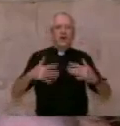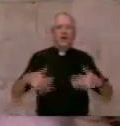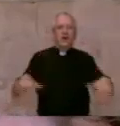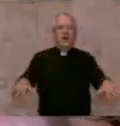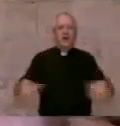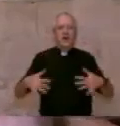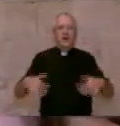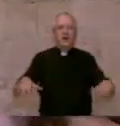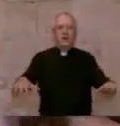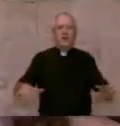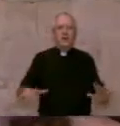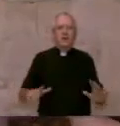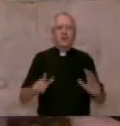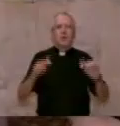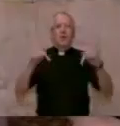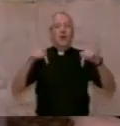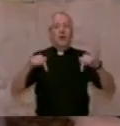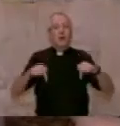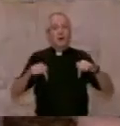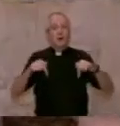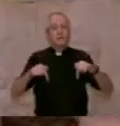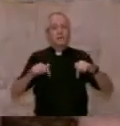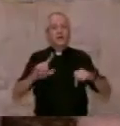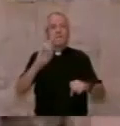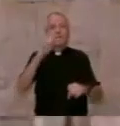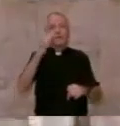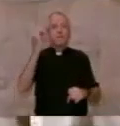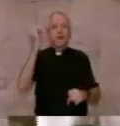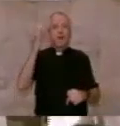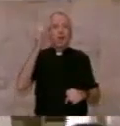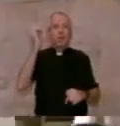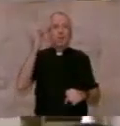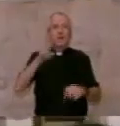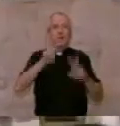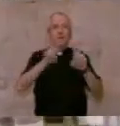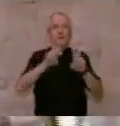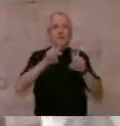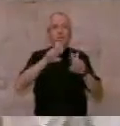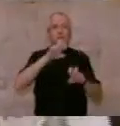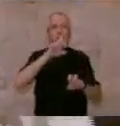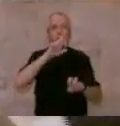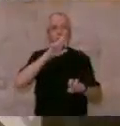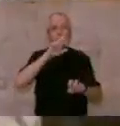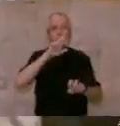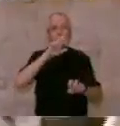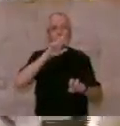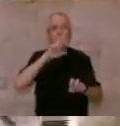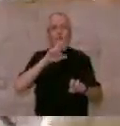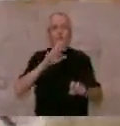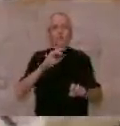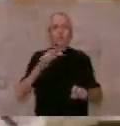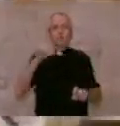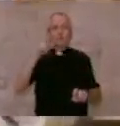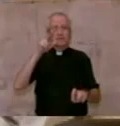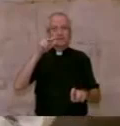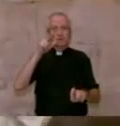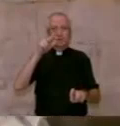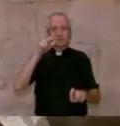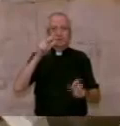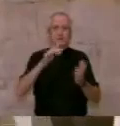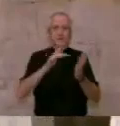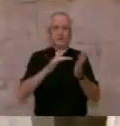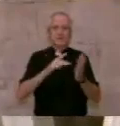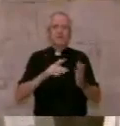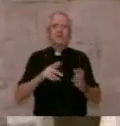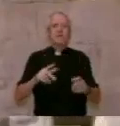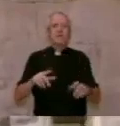Y ahora tendrá lugar la primera homilía del nuevo obispo de Tortosa, Monseñor